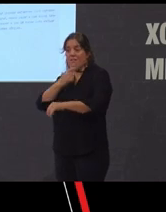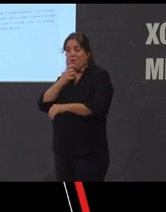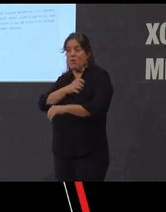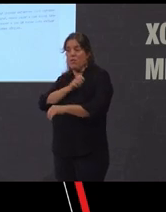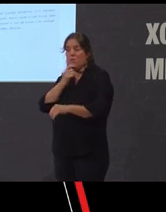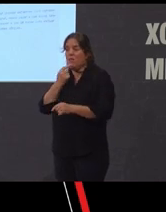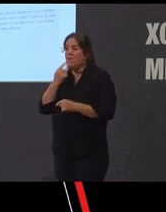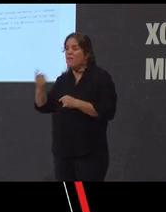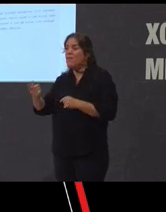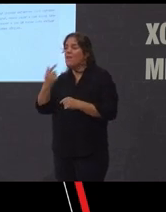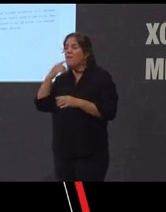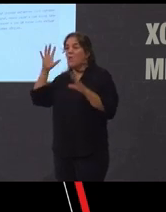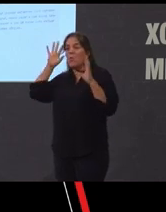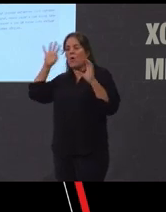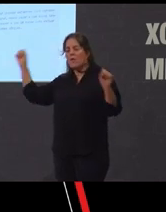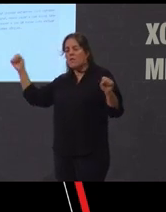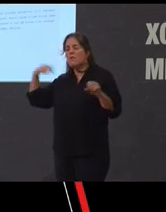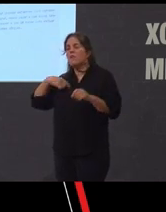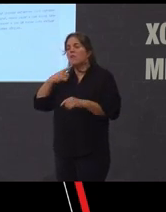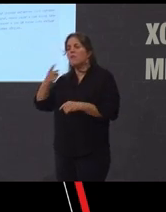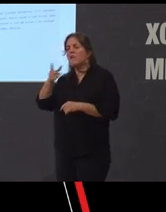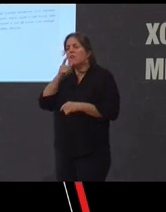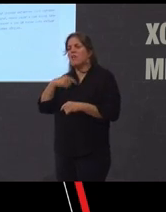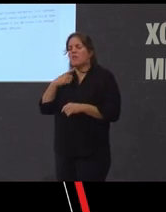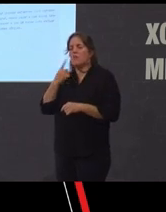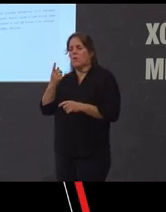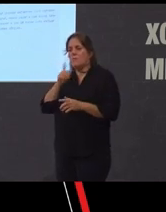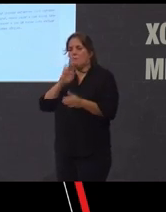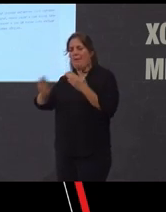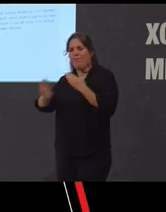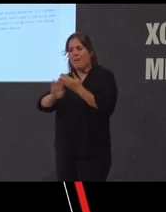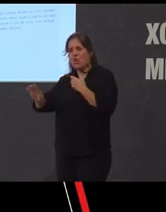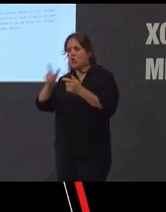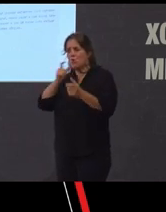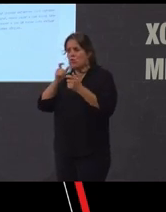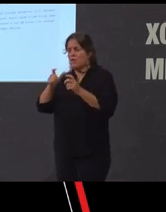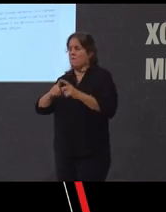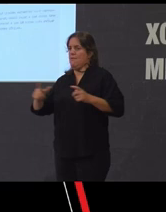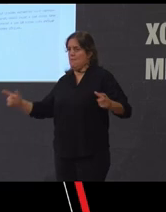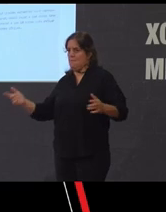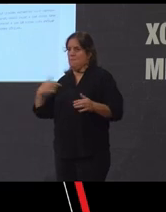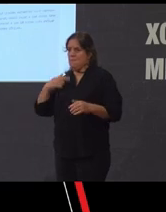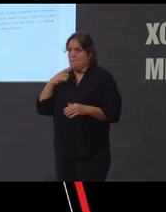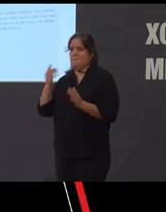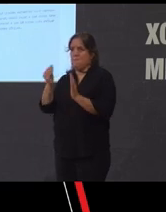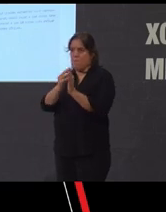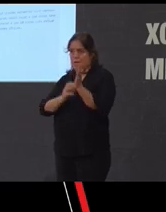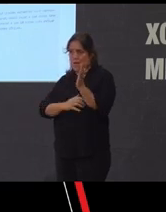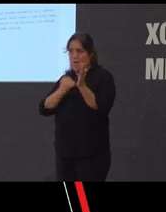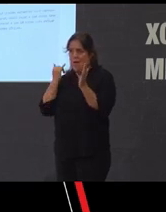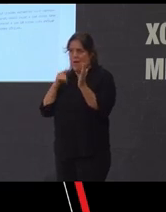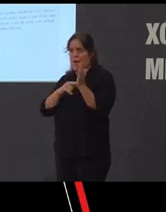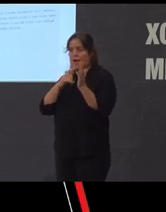agresividade da protesta por parte dos veciños, todos eles labradores de dita